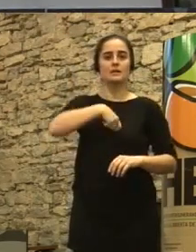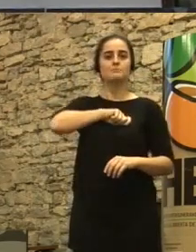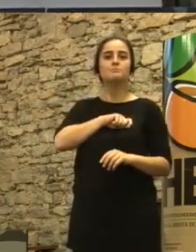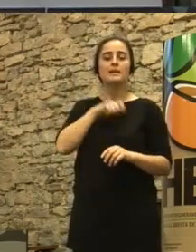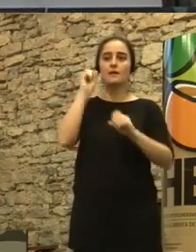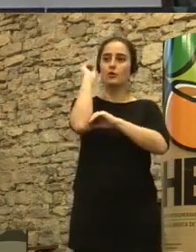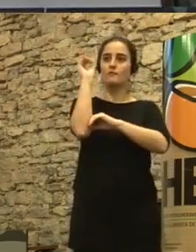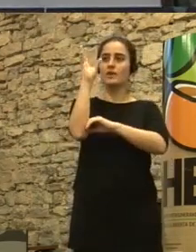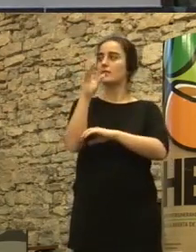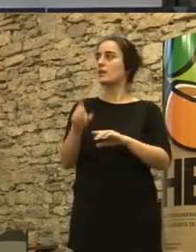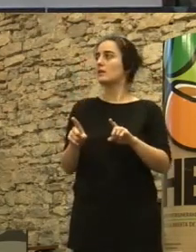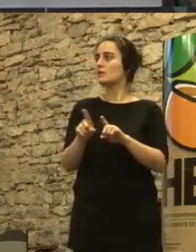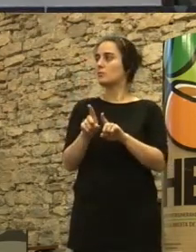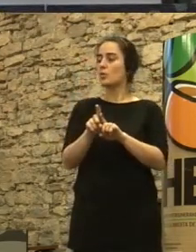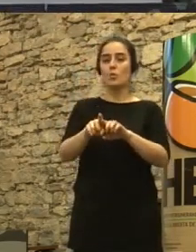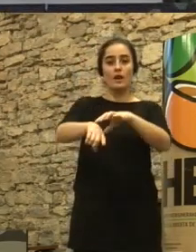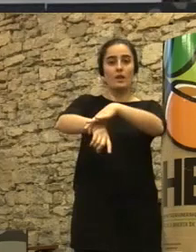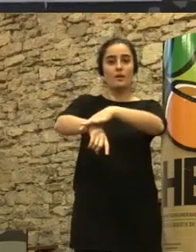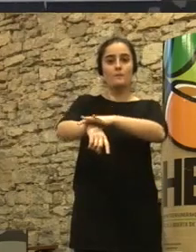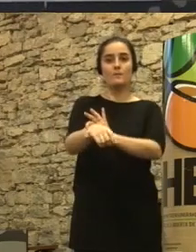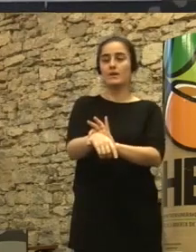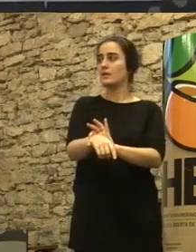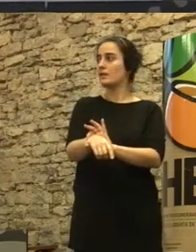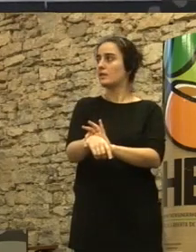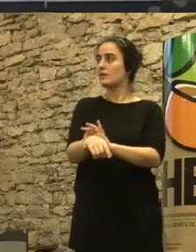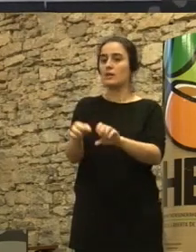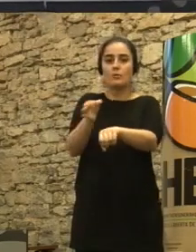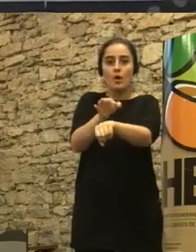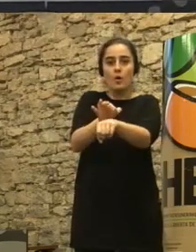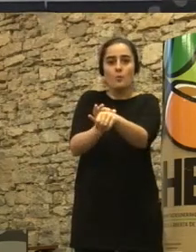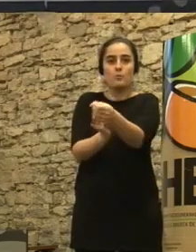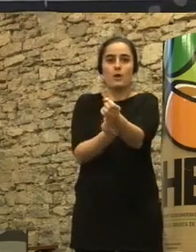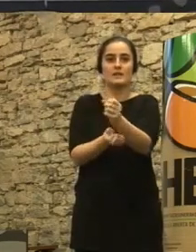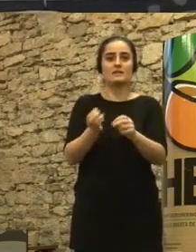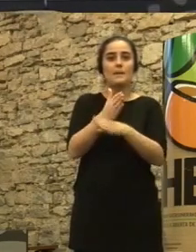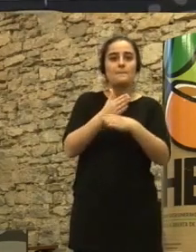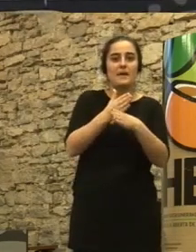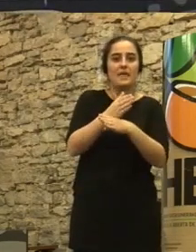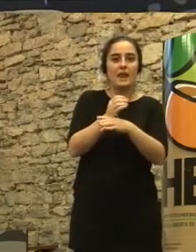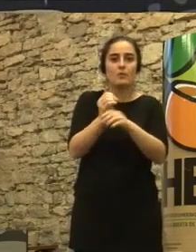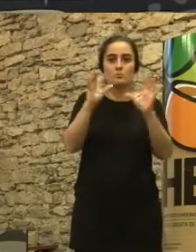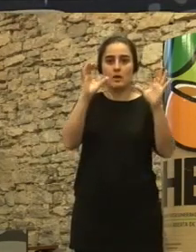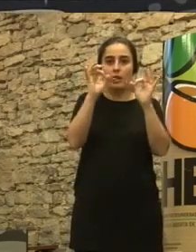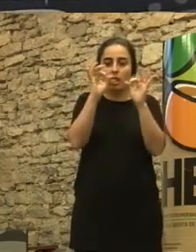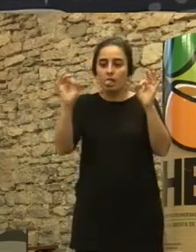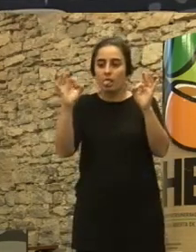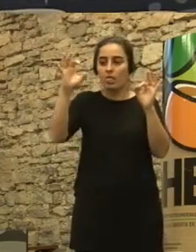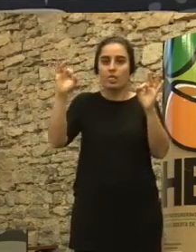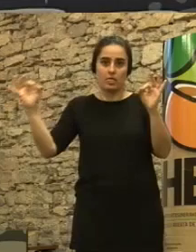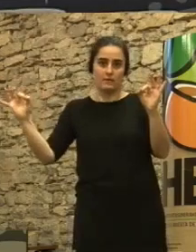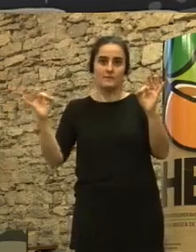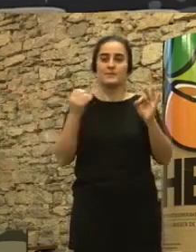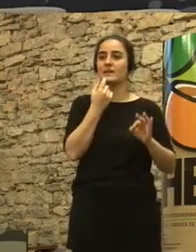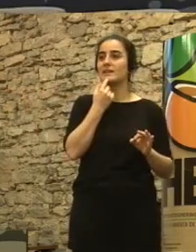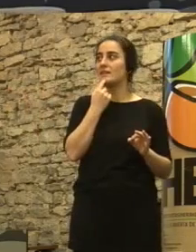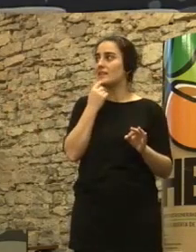de brazalete de pelotitas de madera de diferentes tamaños, donde te enseña que